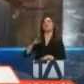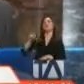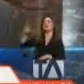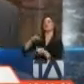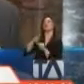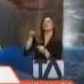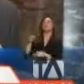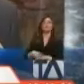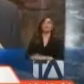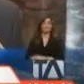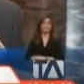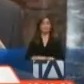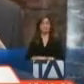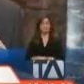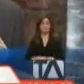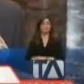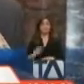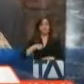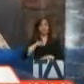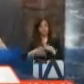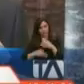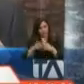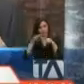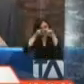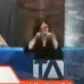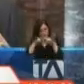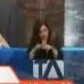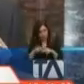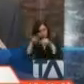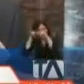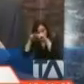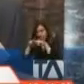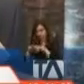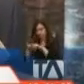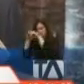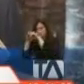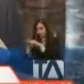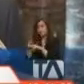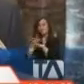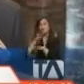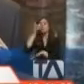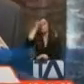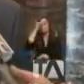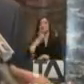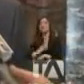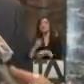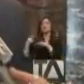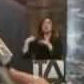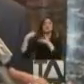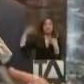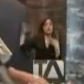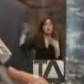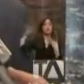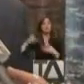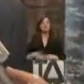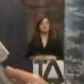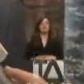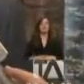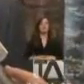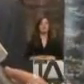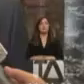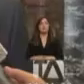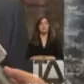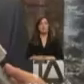hacer revisiones de los procesos y en función de esa revisión determinar las responsabilidades políticas. Pero no